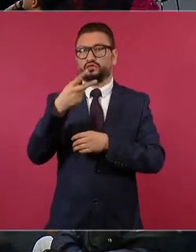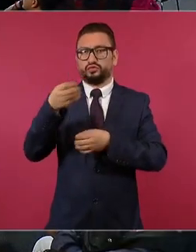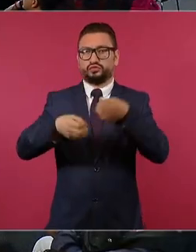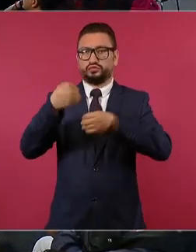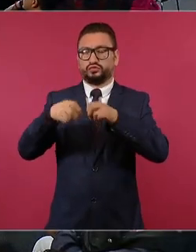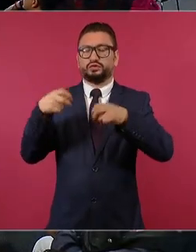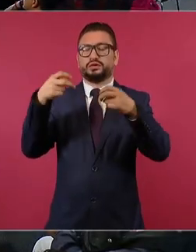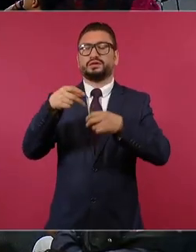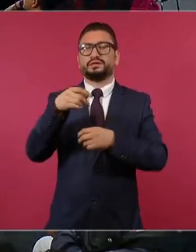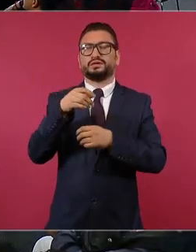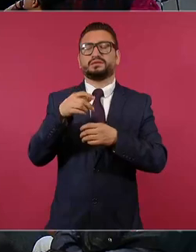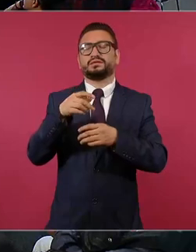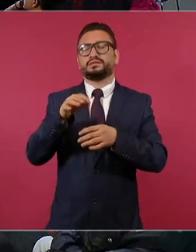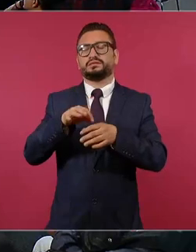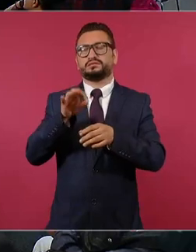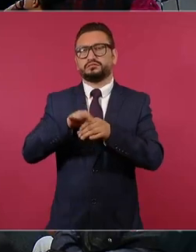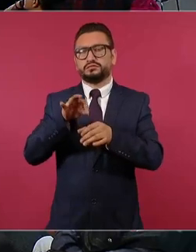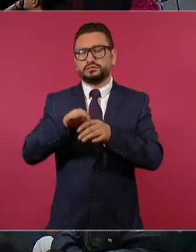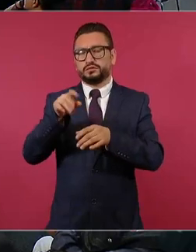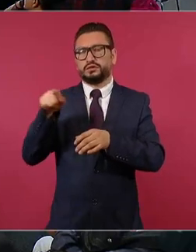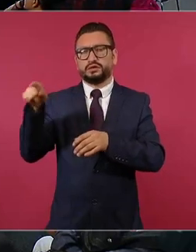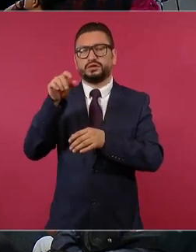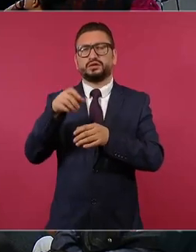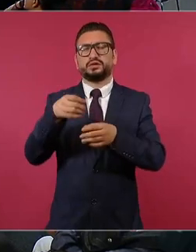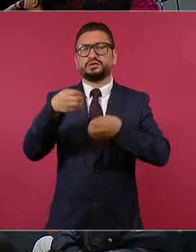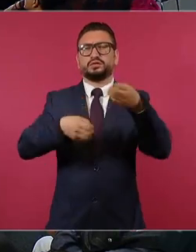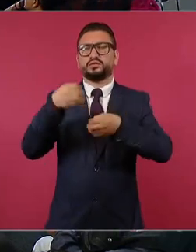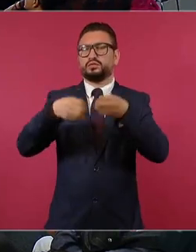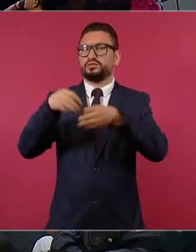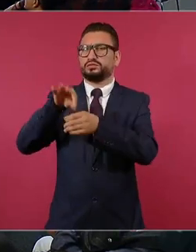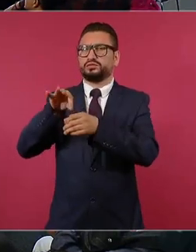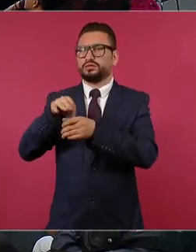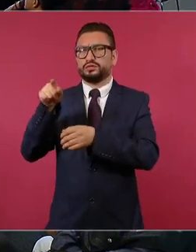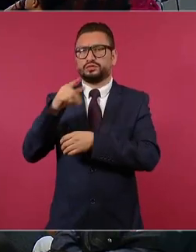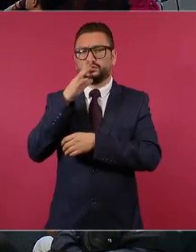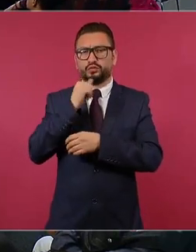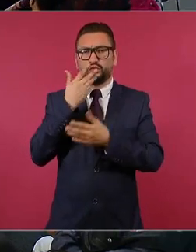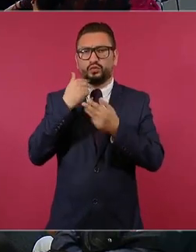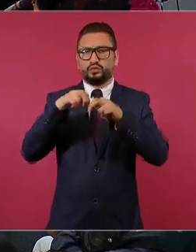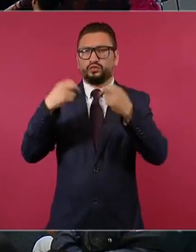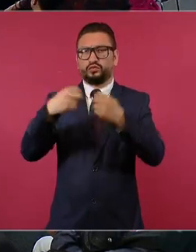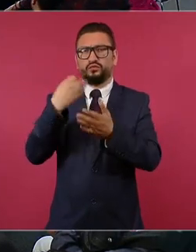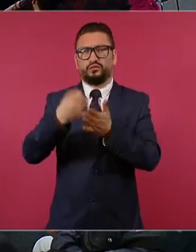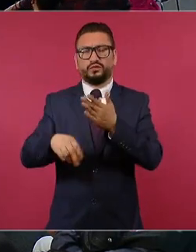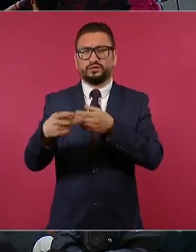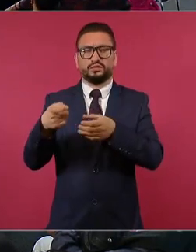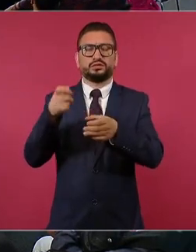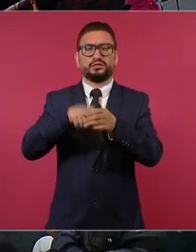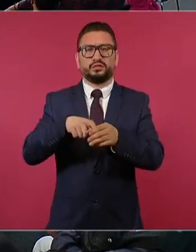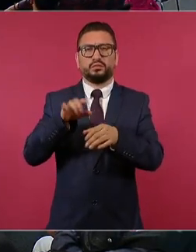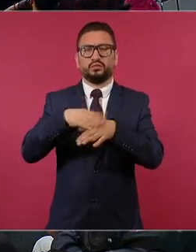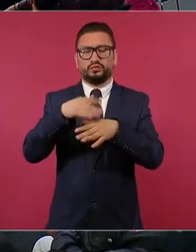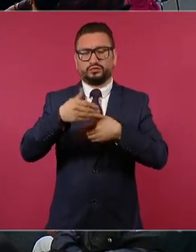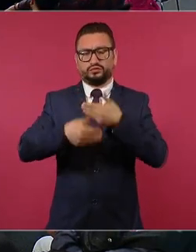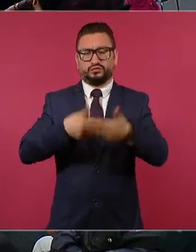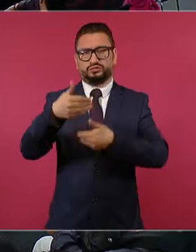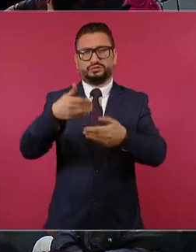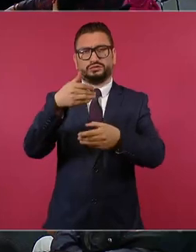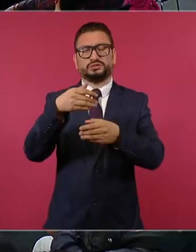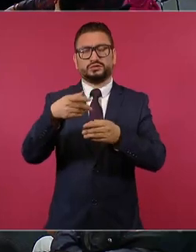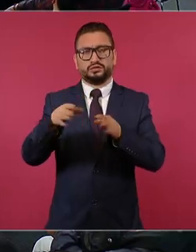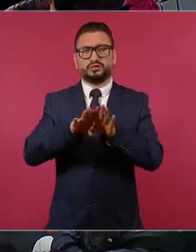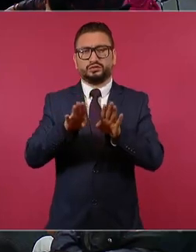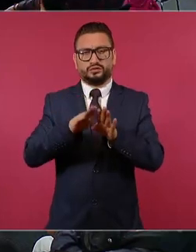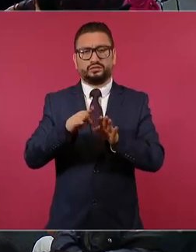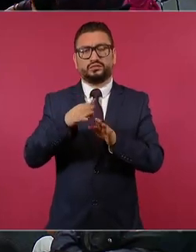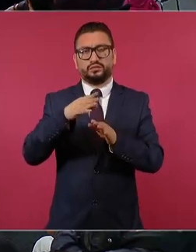Tribunal Electoral. Ahí quisiera yo preguntarle por qué un Tribunal Electoral no tiene todos sus integrantes en medio de un proceso electoral tan importante como